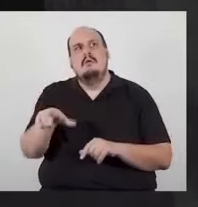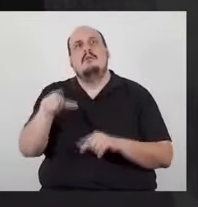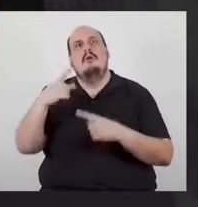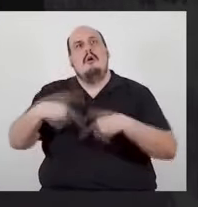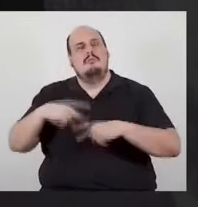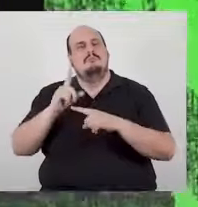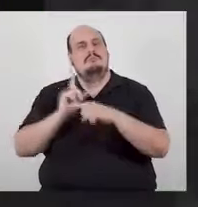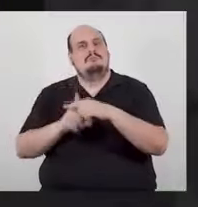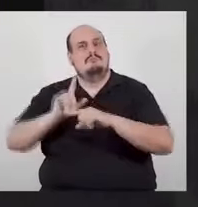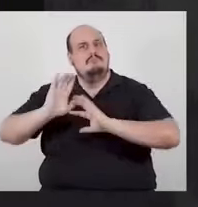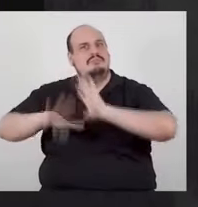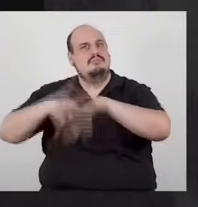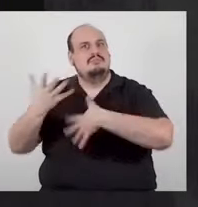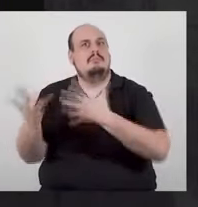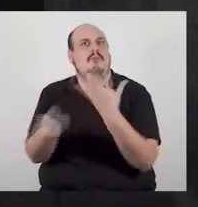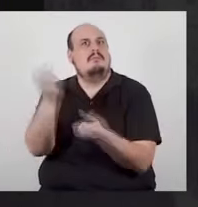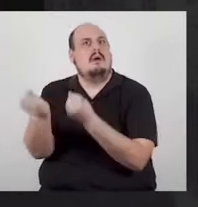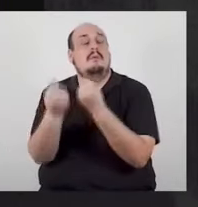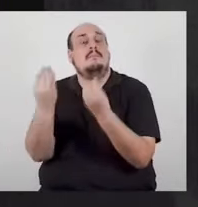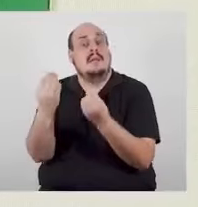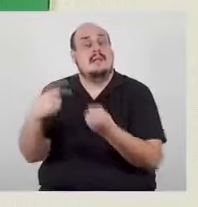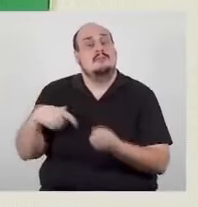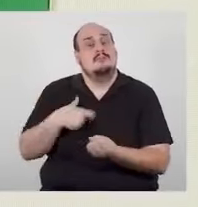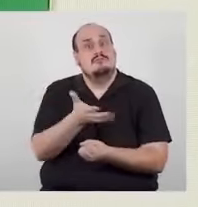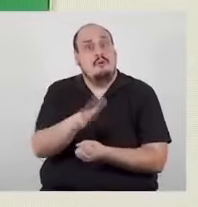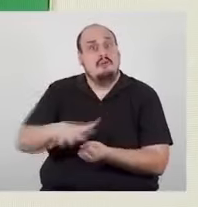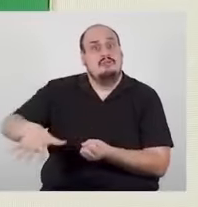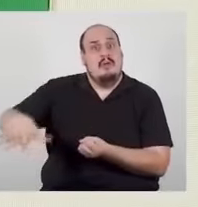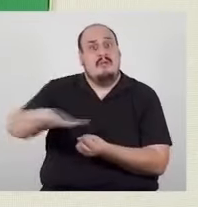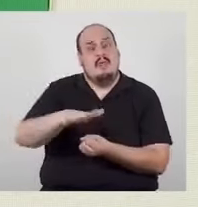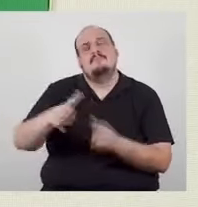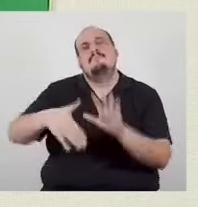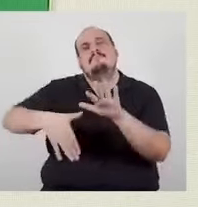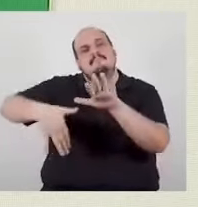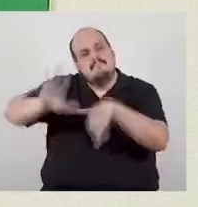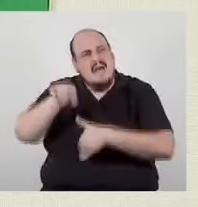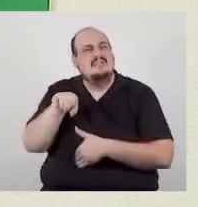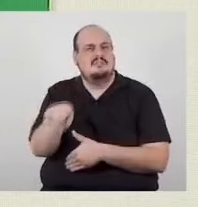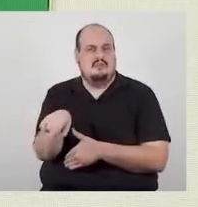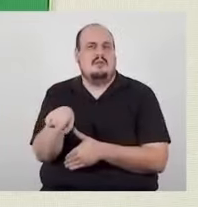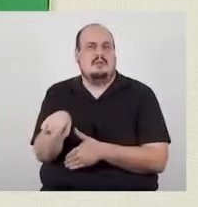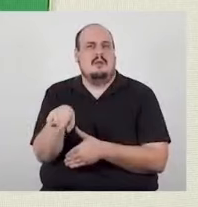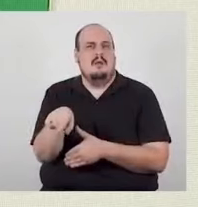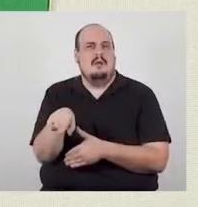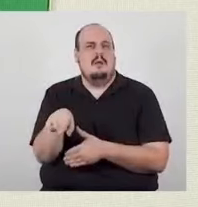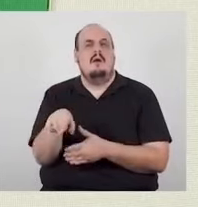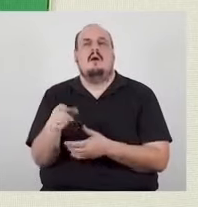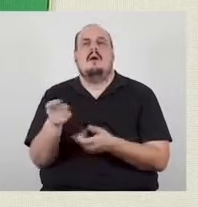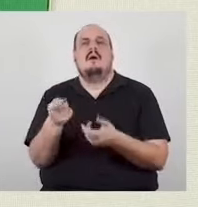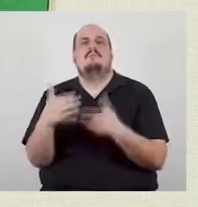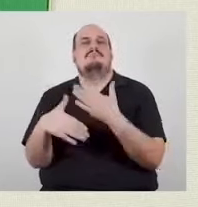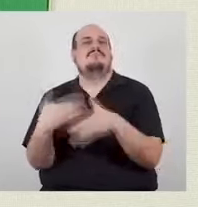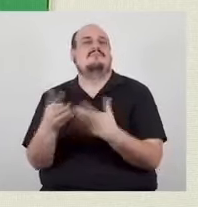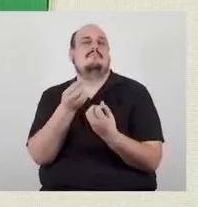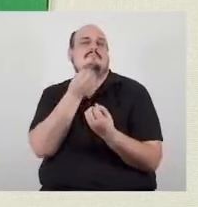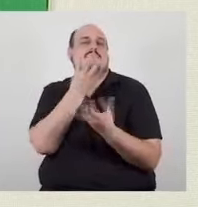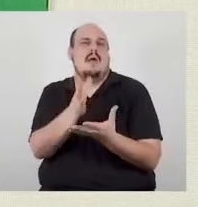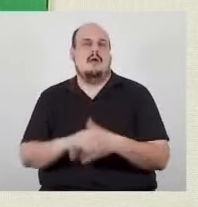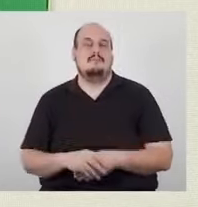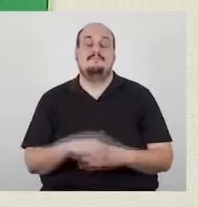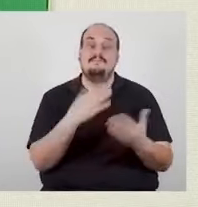positivas para que la sociedad, por lo menos, en gran parte, se maneje mejor? Vamos a la primera parte